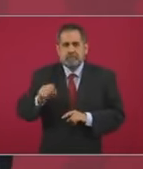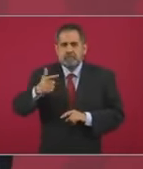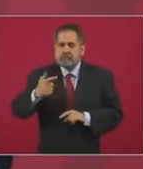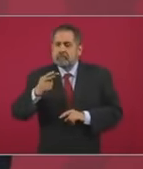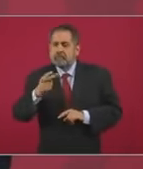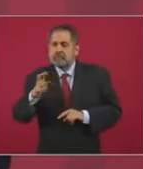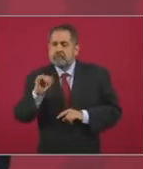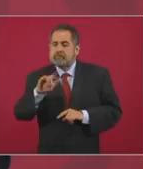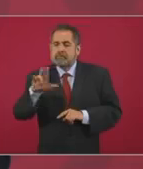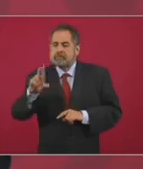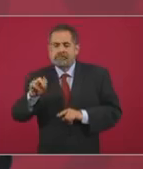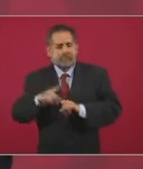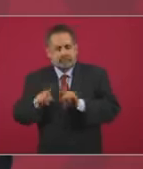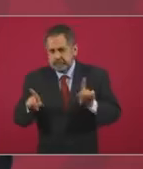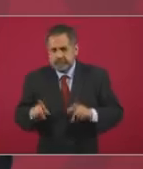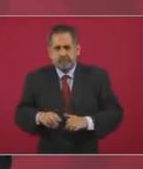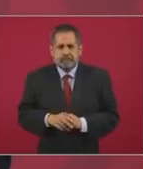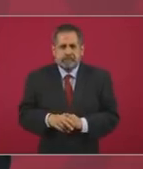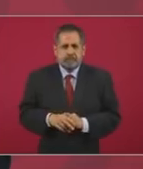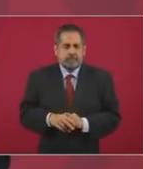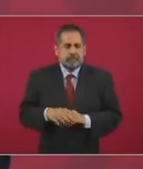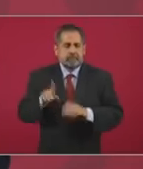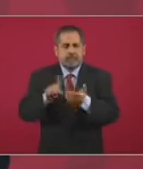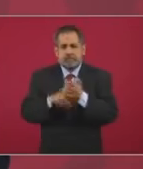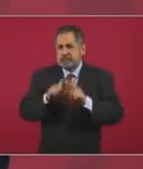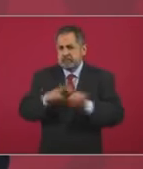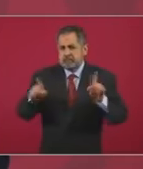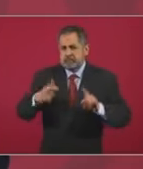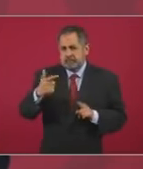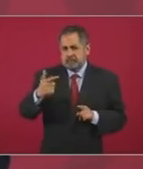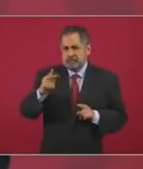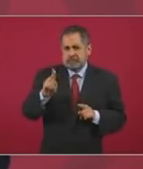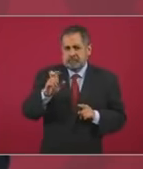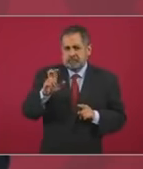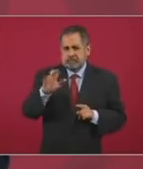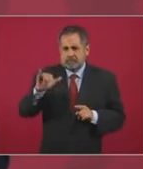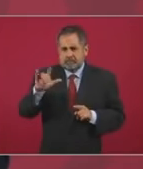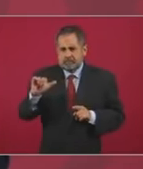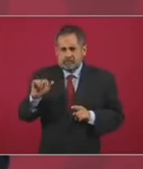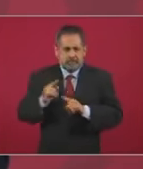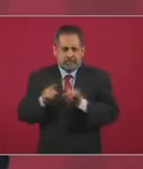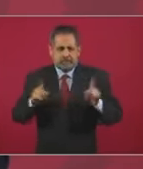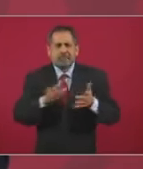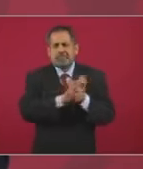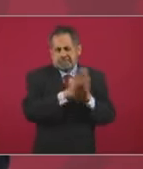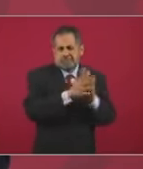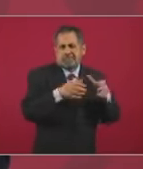completamente distinto. En el caso de la guerrilla no hay